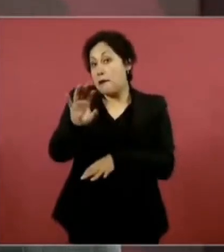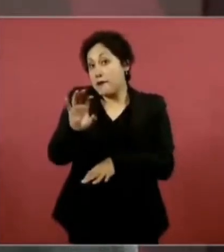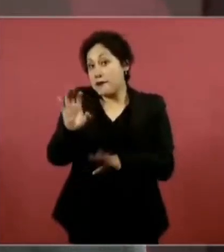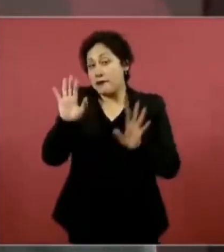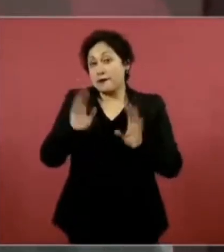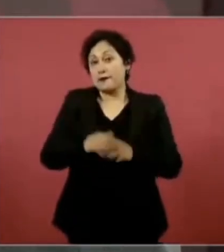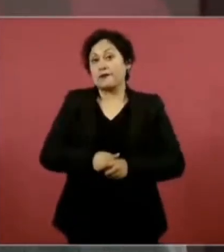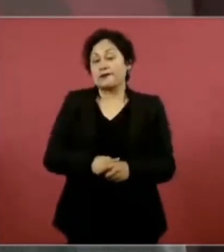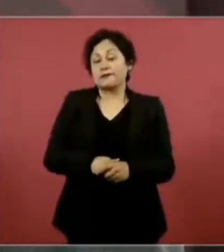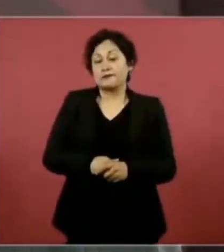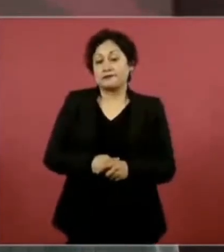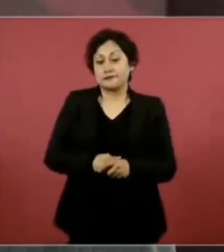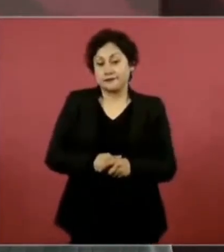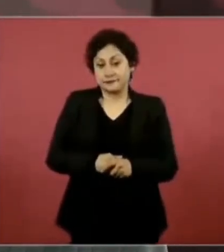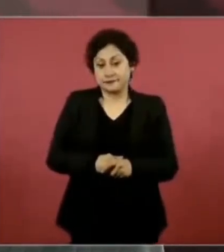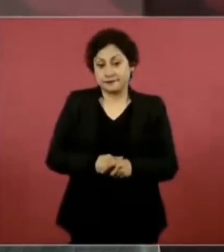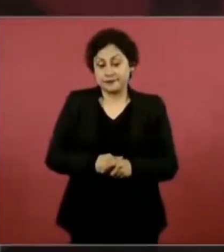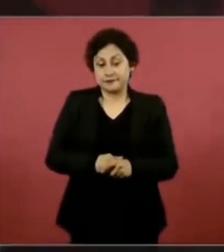pero sí muy